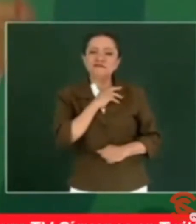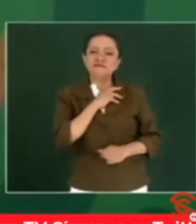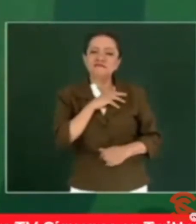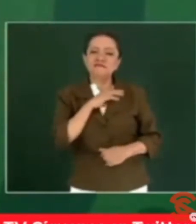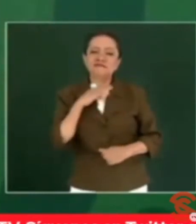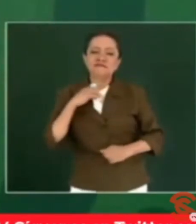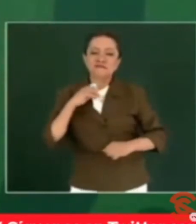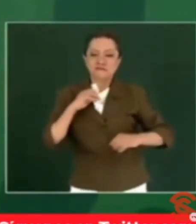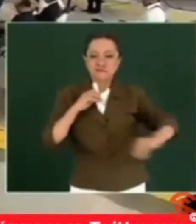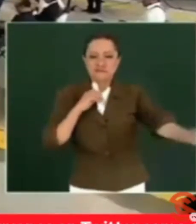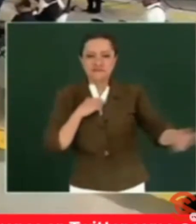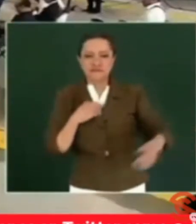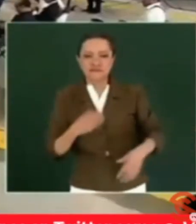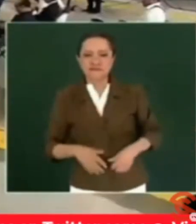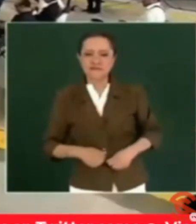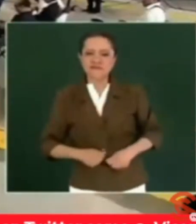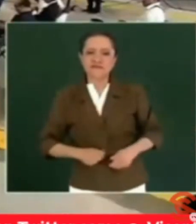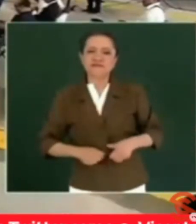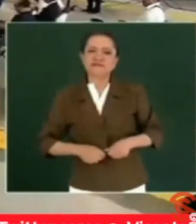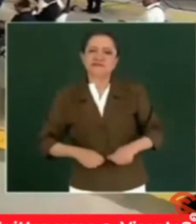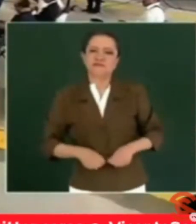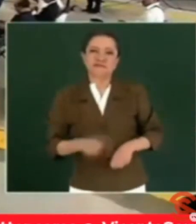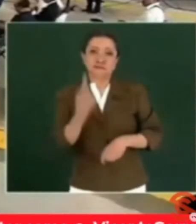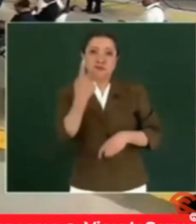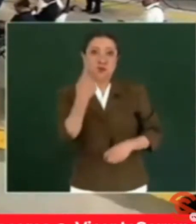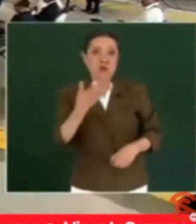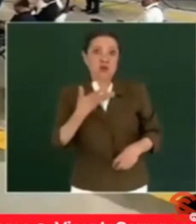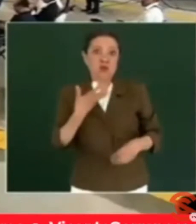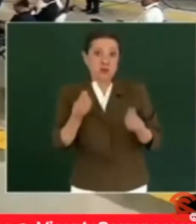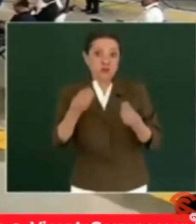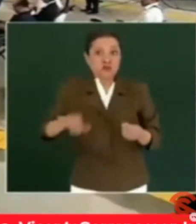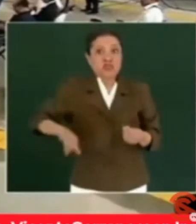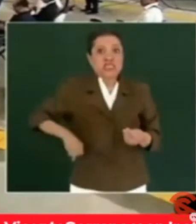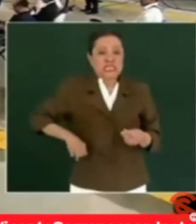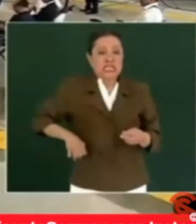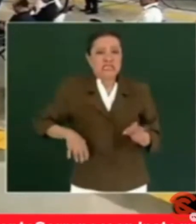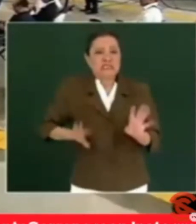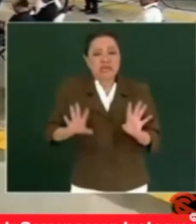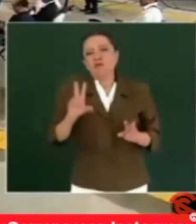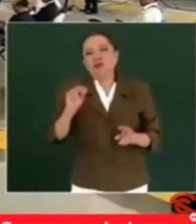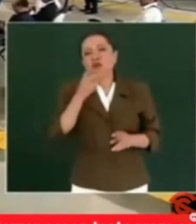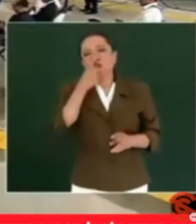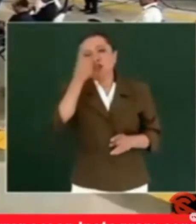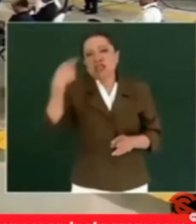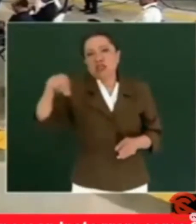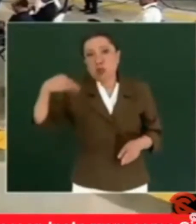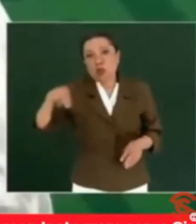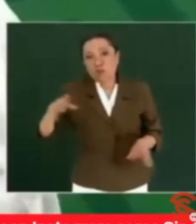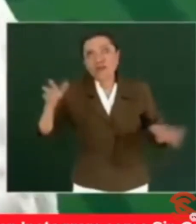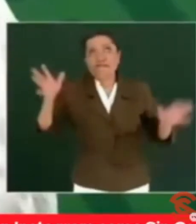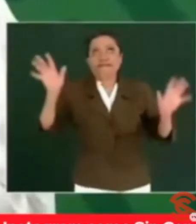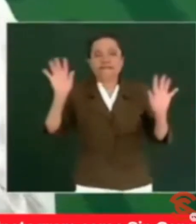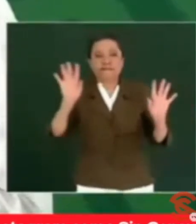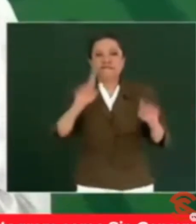tenía pues mucho interés, tampoco lo voy a mencionar